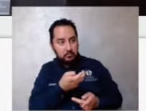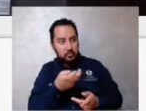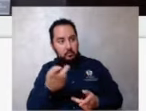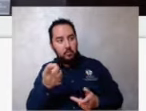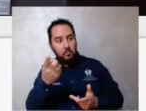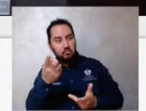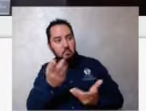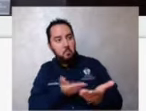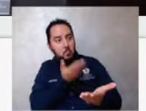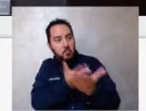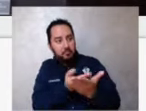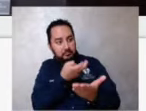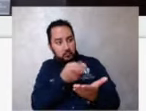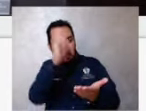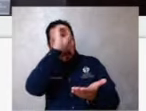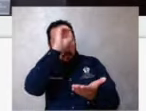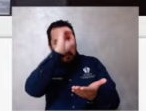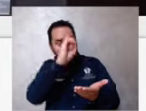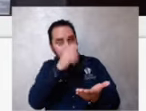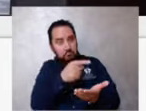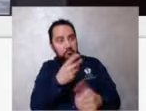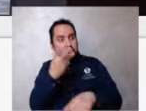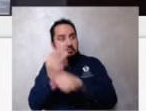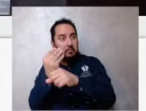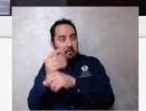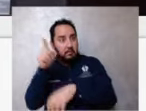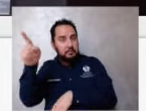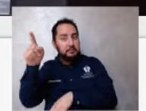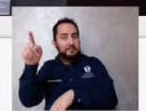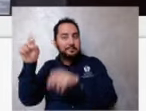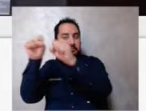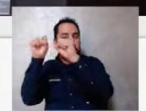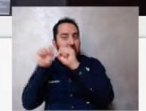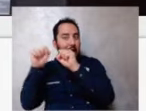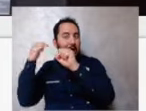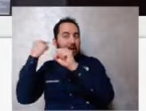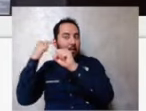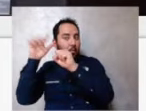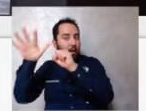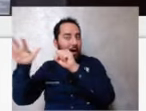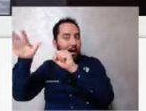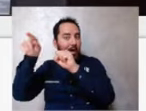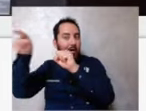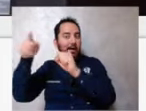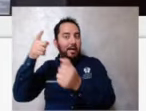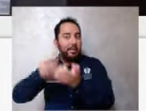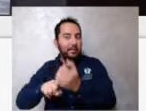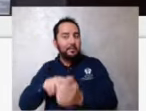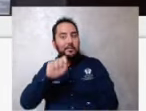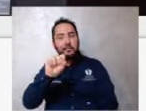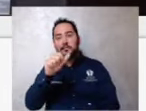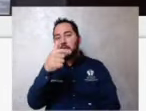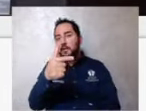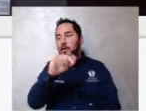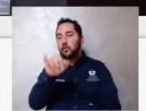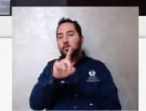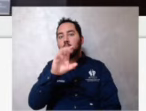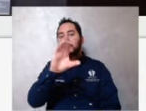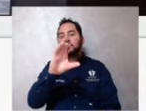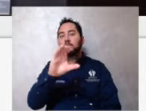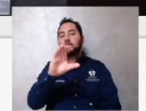relativo al cumplimiento a lo resuelto por Sala Regional Guadalajara dentro del expediente